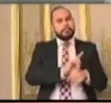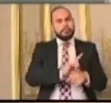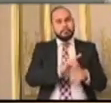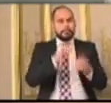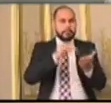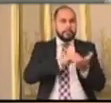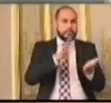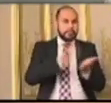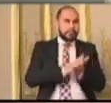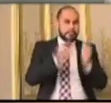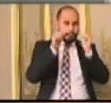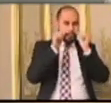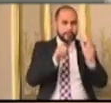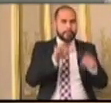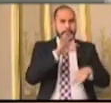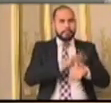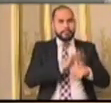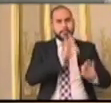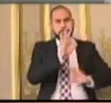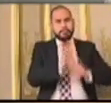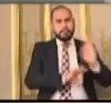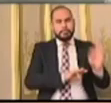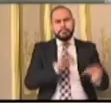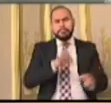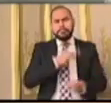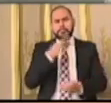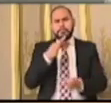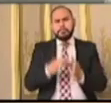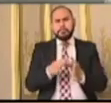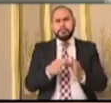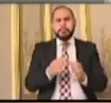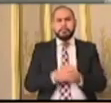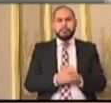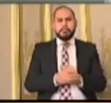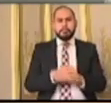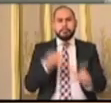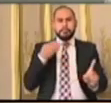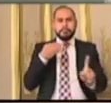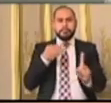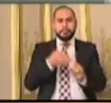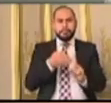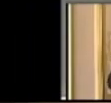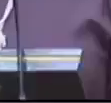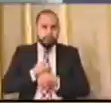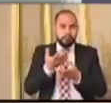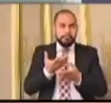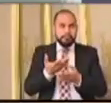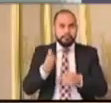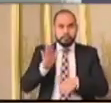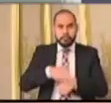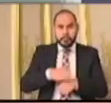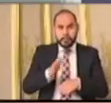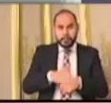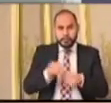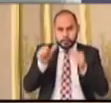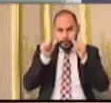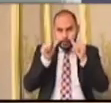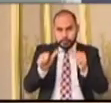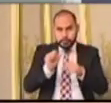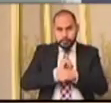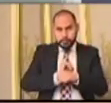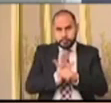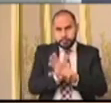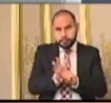sabemos y sabemos que se han cumplido con los objetivos que tiene la secretaria de extensión a la pandemia